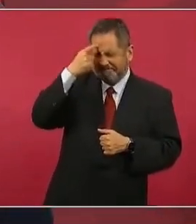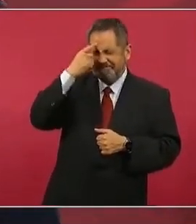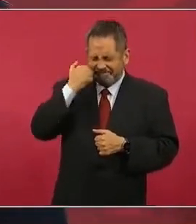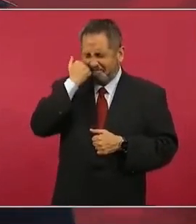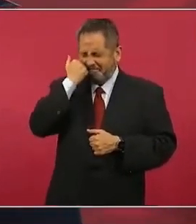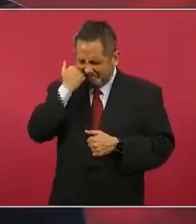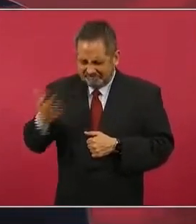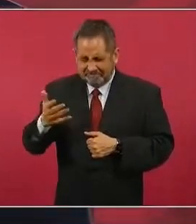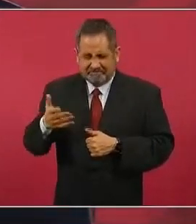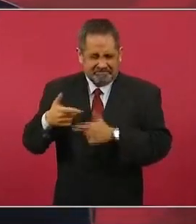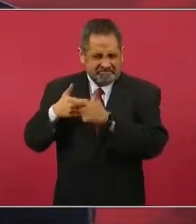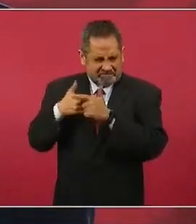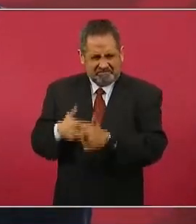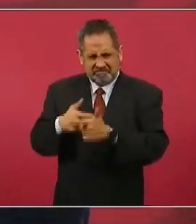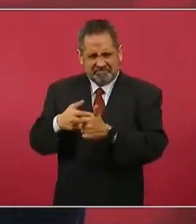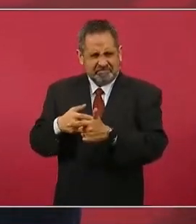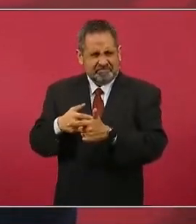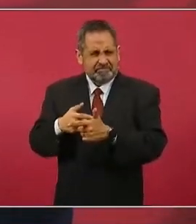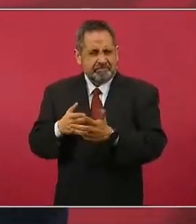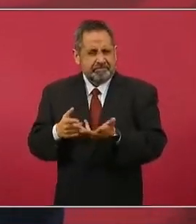benévola,